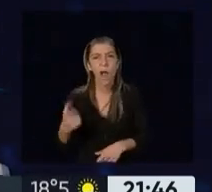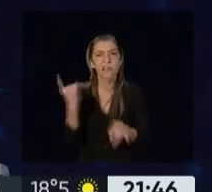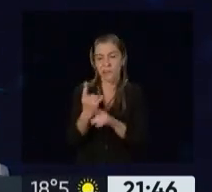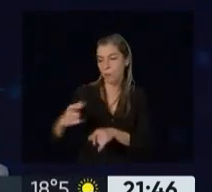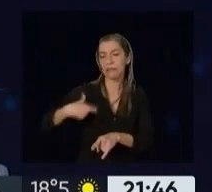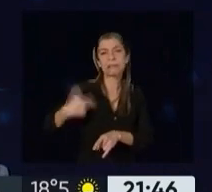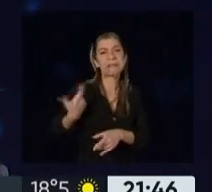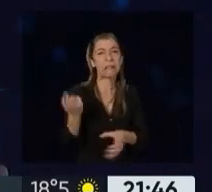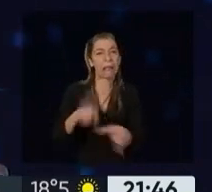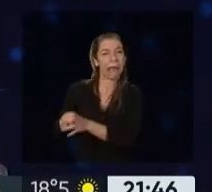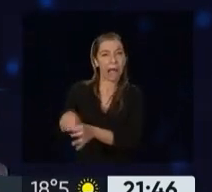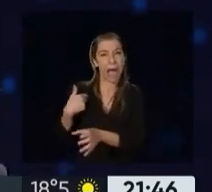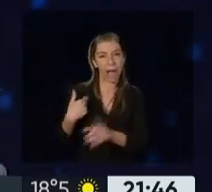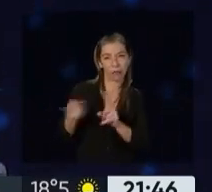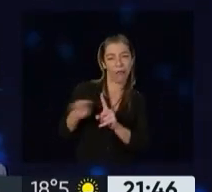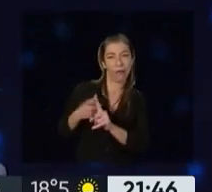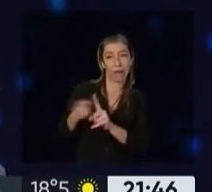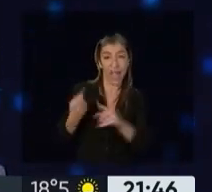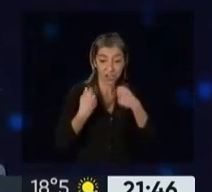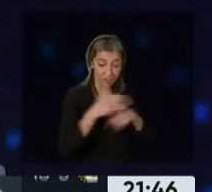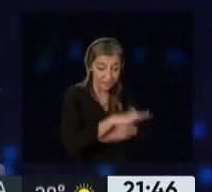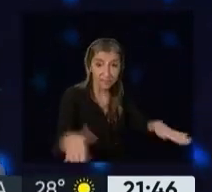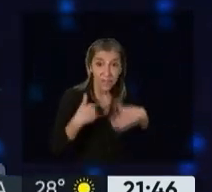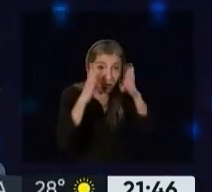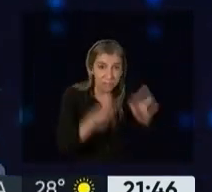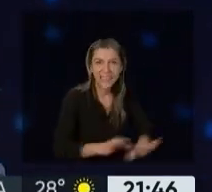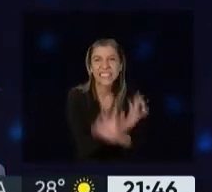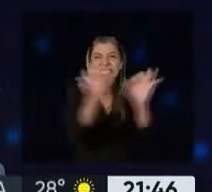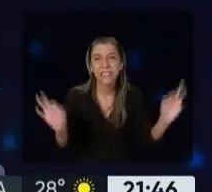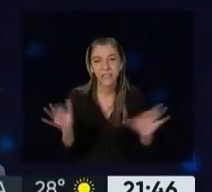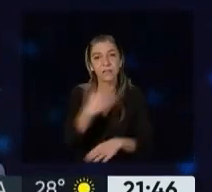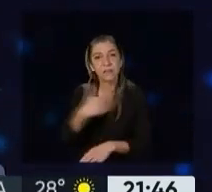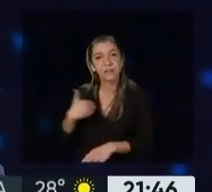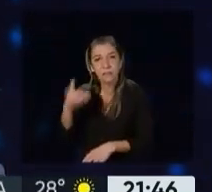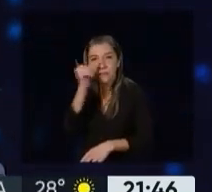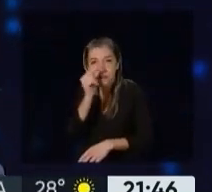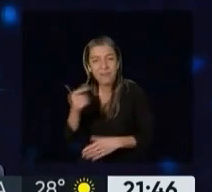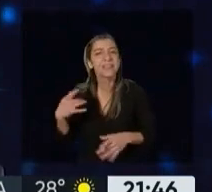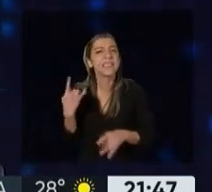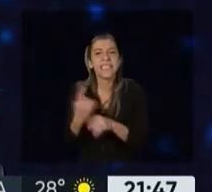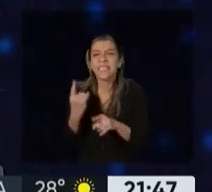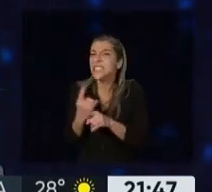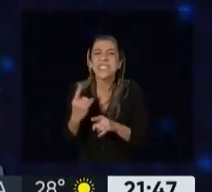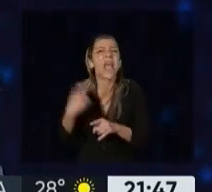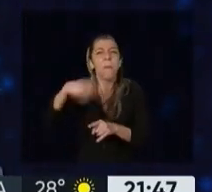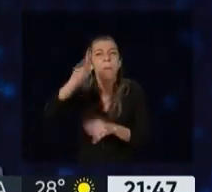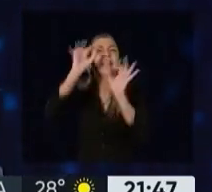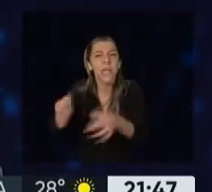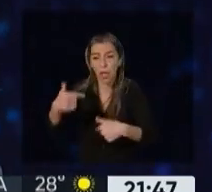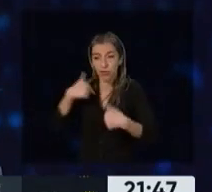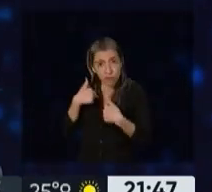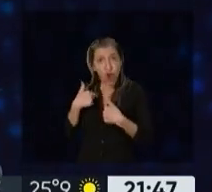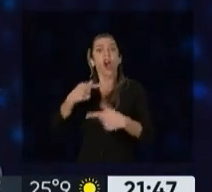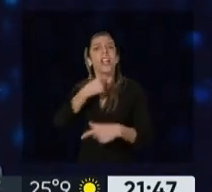siempre, nunca del lado de los chicos. Mamás y papás, conmigo la historia de los paros se termina y el